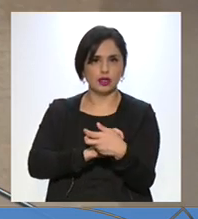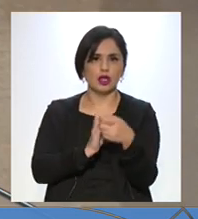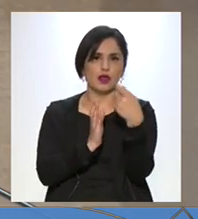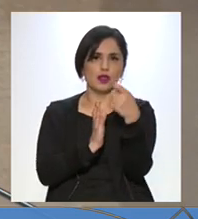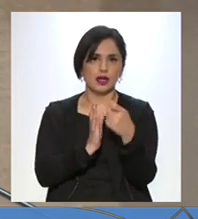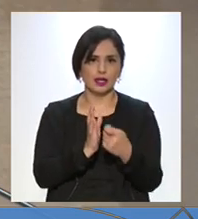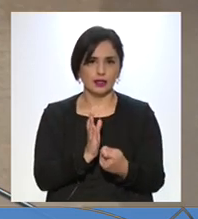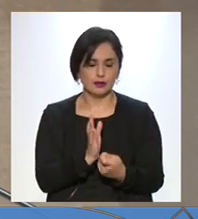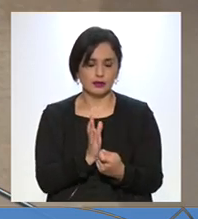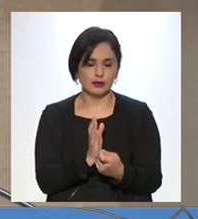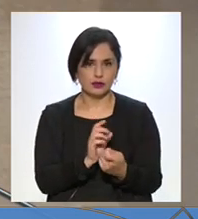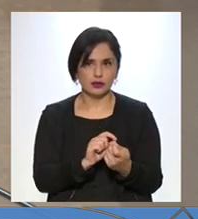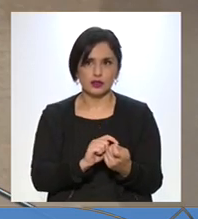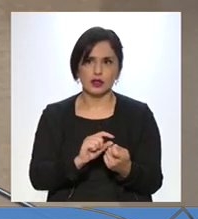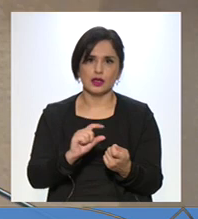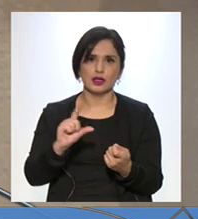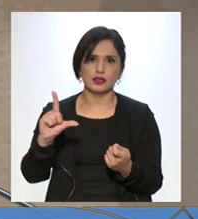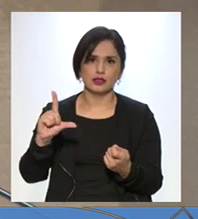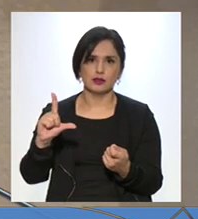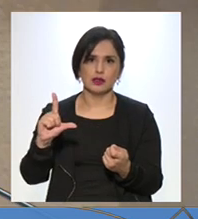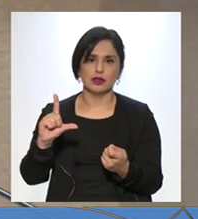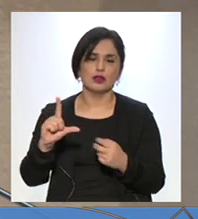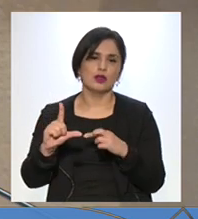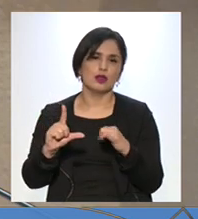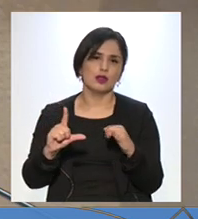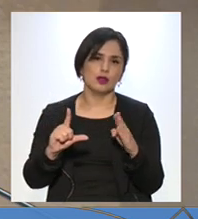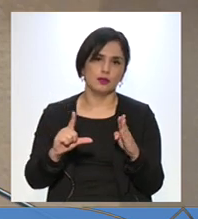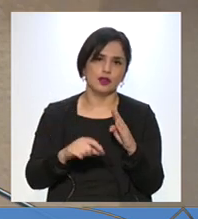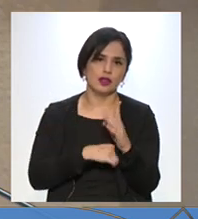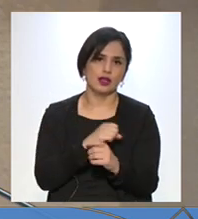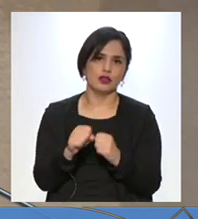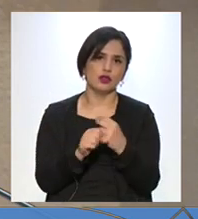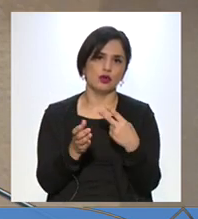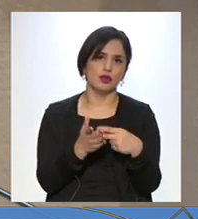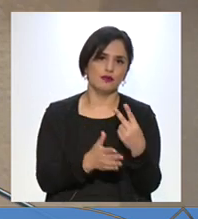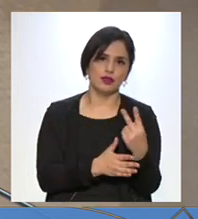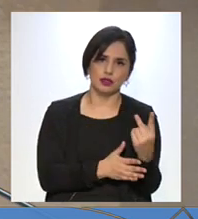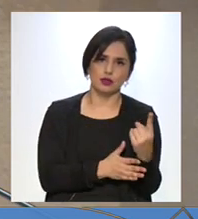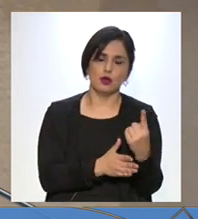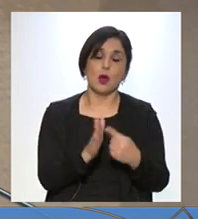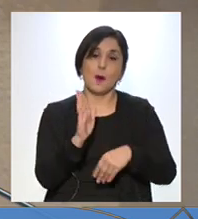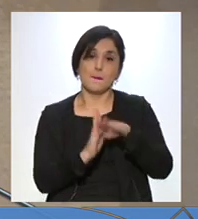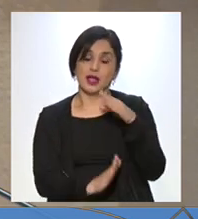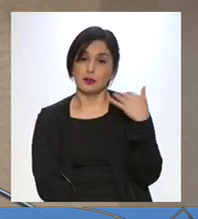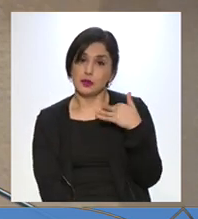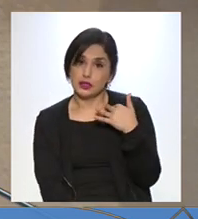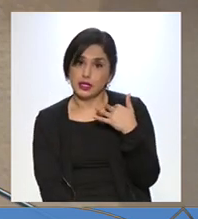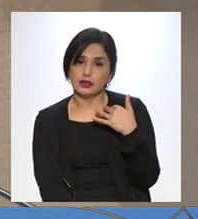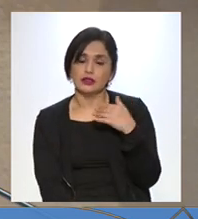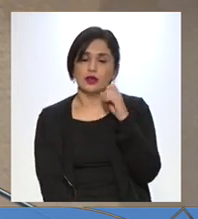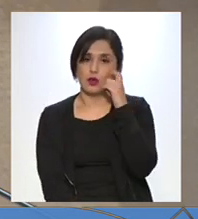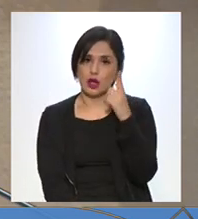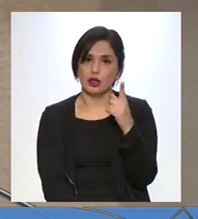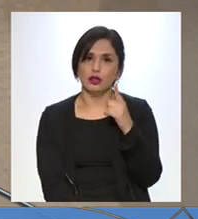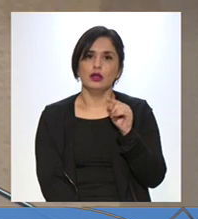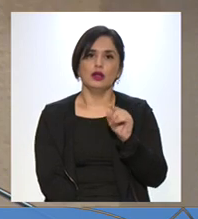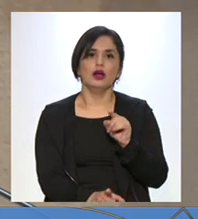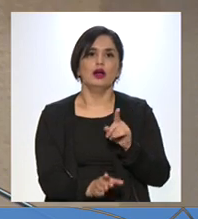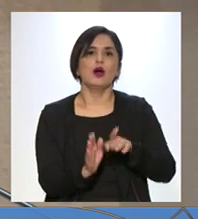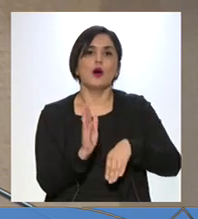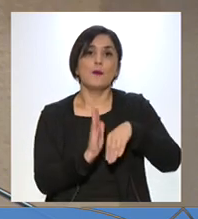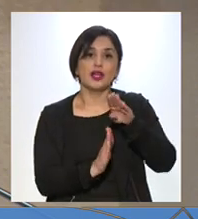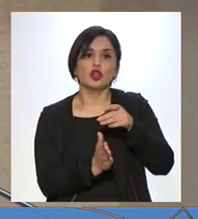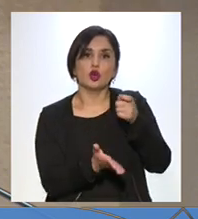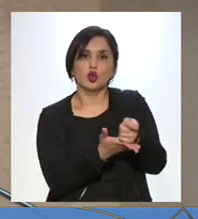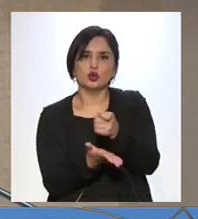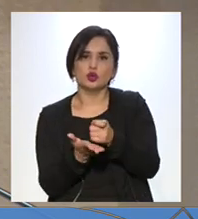del crecimiento del producto en el 2021 de acuerdo a sus causas. La más importante de ellas corresponde al mayor consumo privado